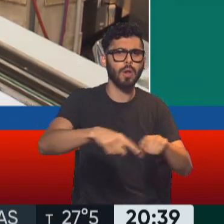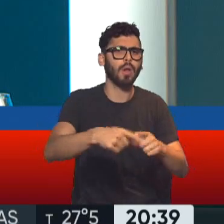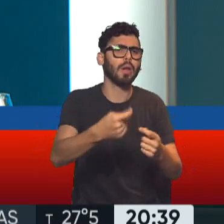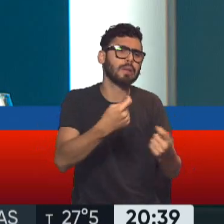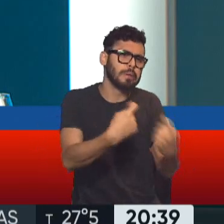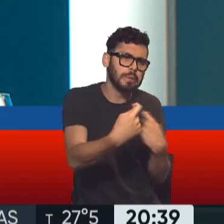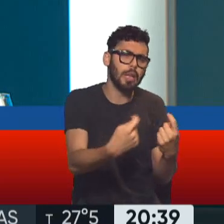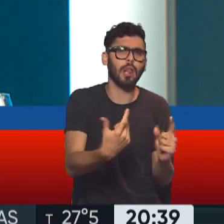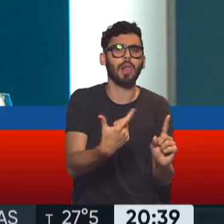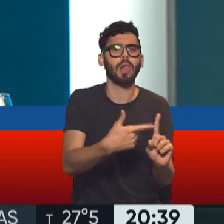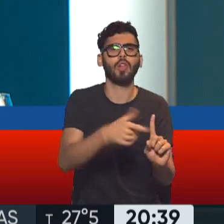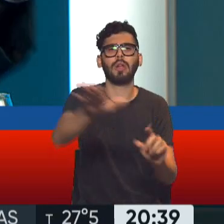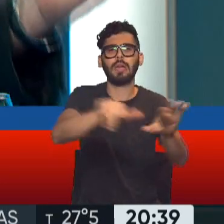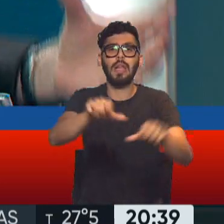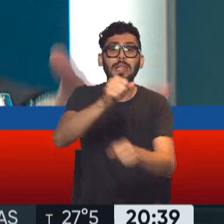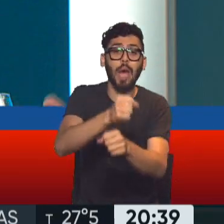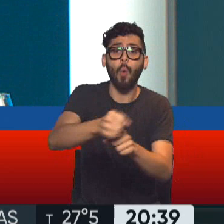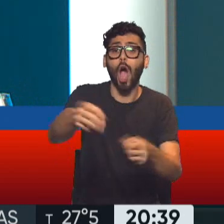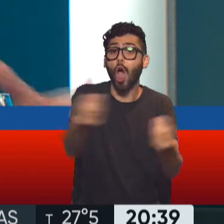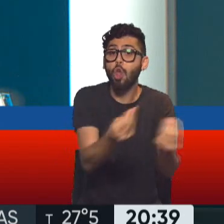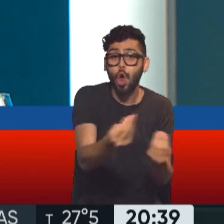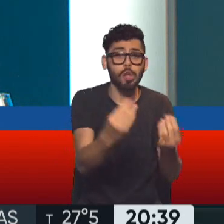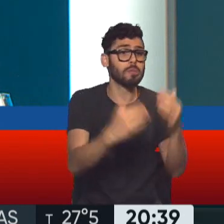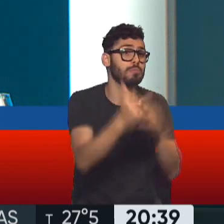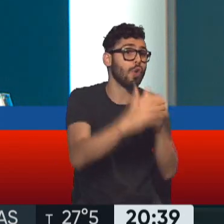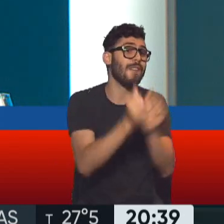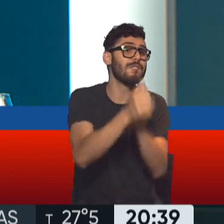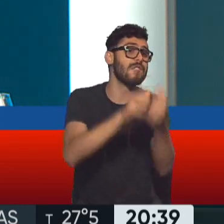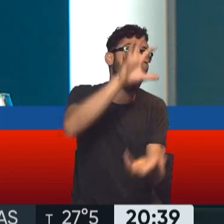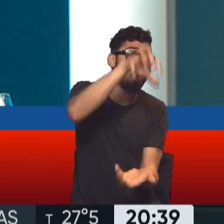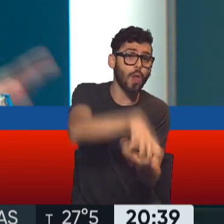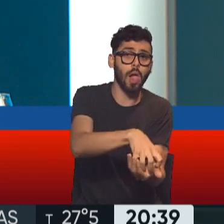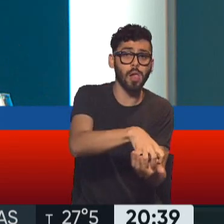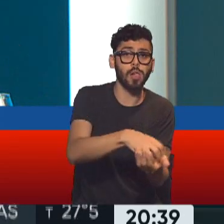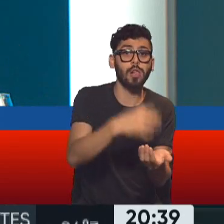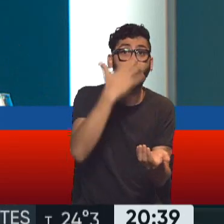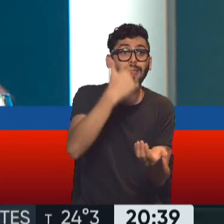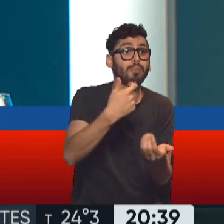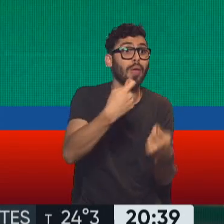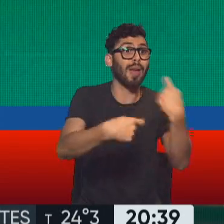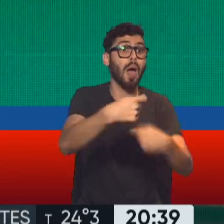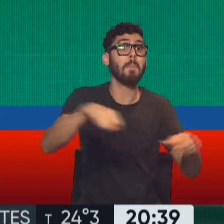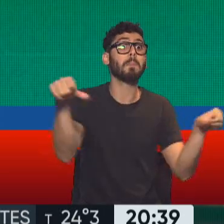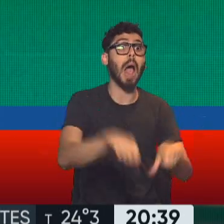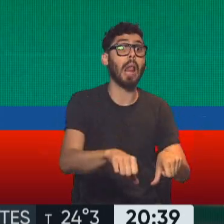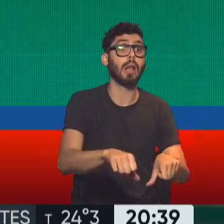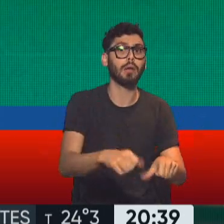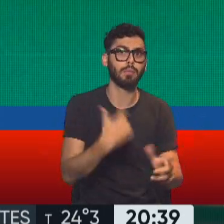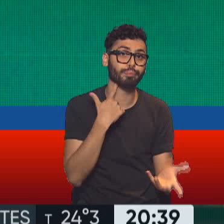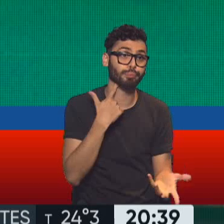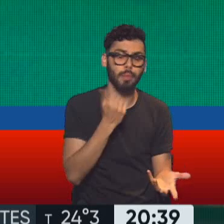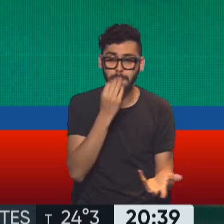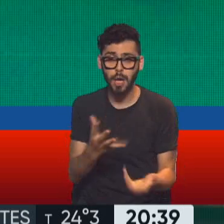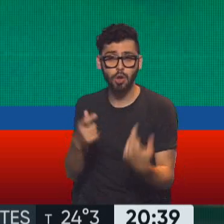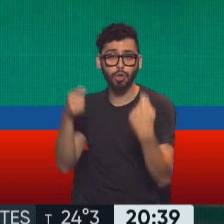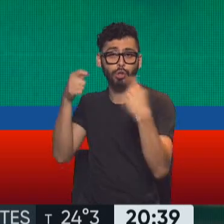alcalde, contrato trabajadores, construyo la fábrica y de repente una de esas me va muy mal. Claro. Bueno, Entonces, el problema es que sea mucho más